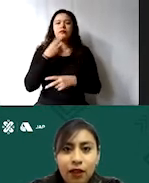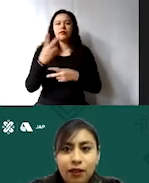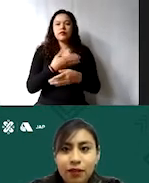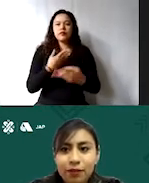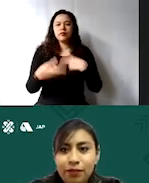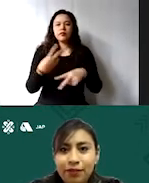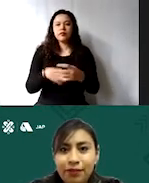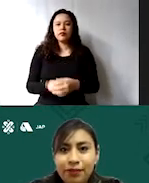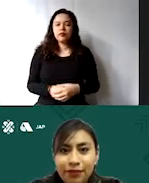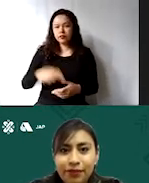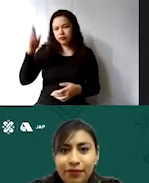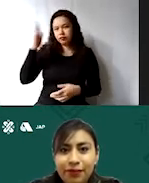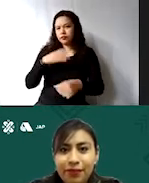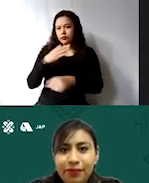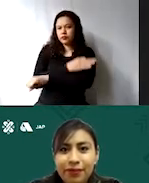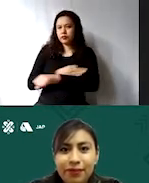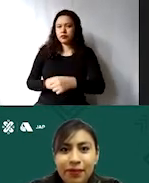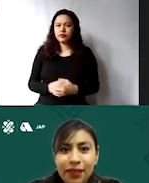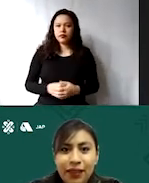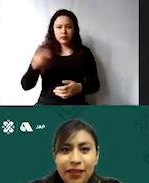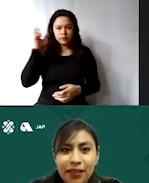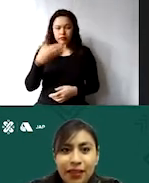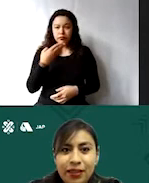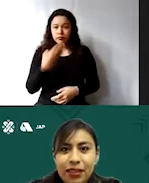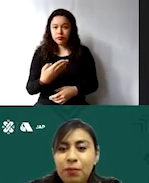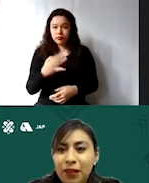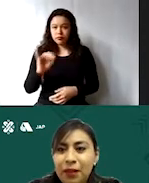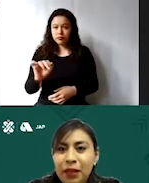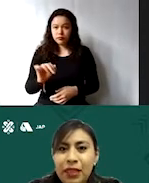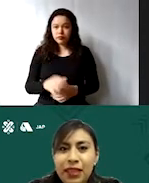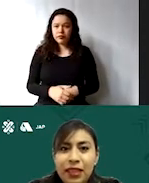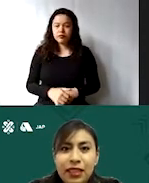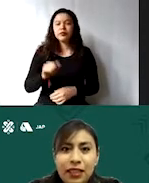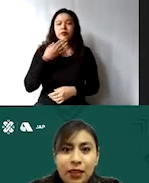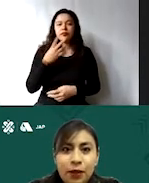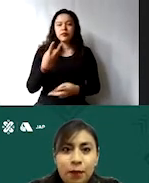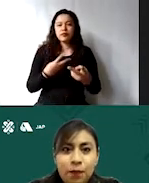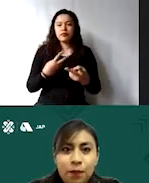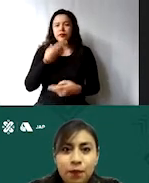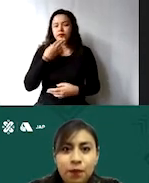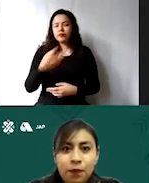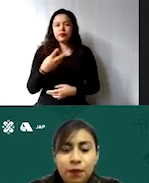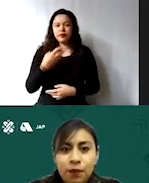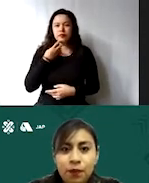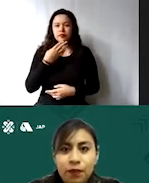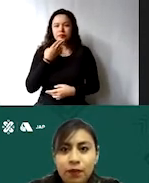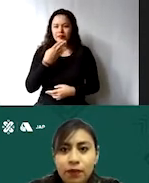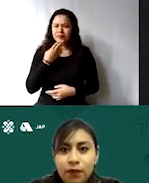Hola, buenas tardes. ¿Sí me escuchan bien? Sí, perfectamente, maestra, gracias. Bueno.